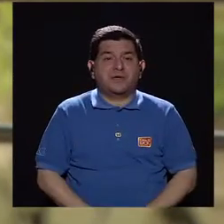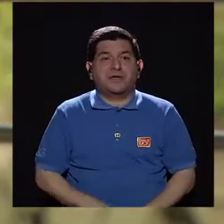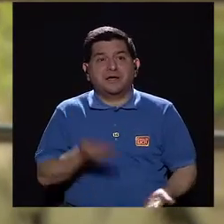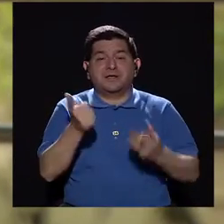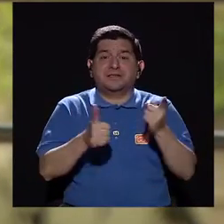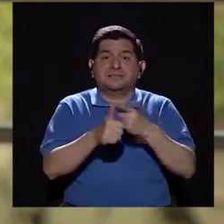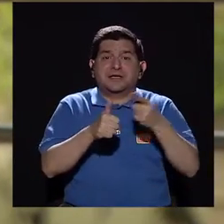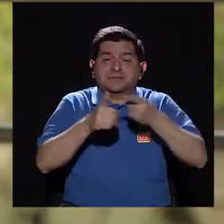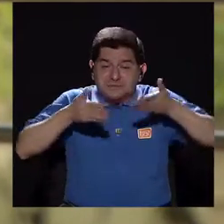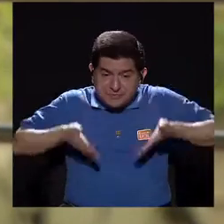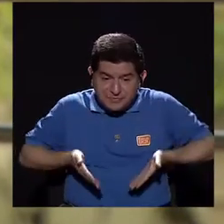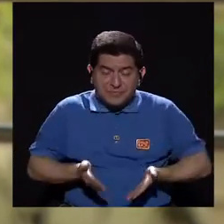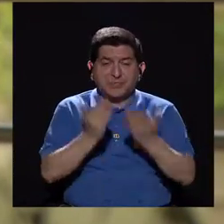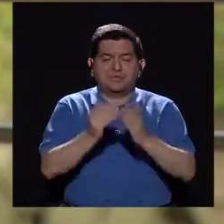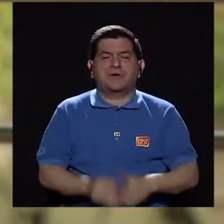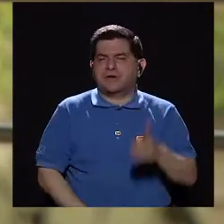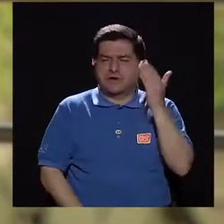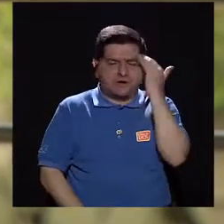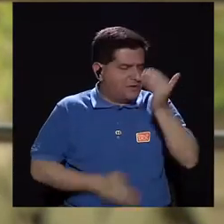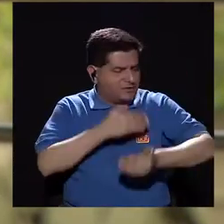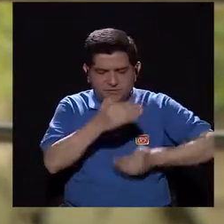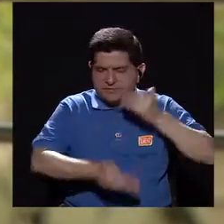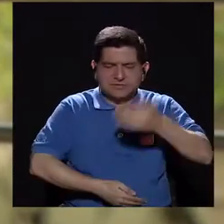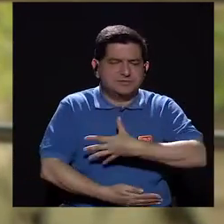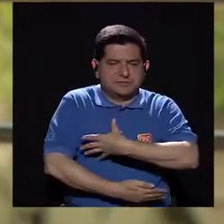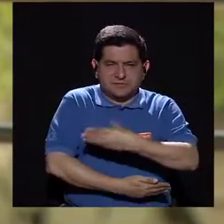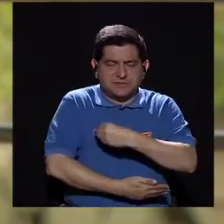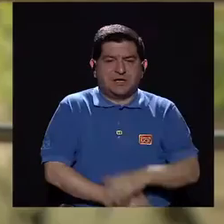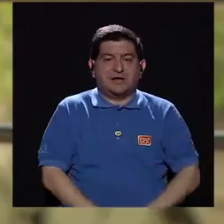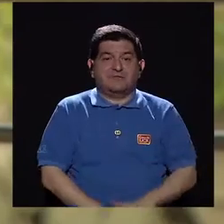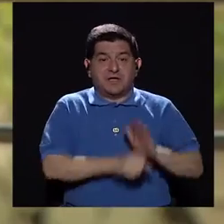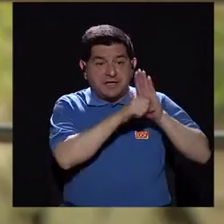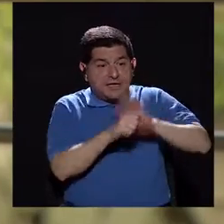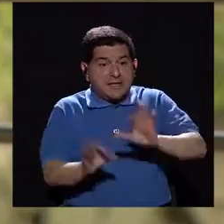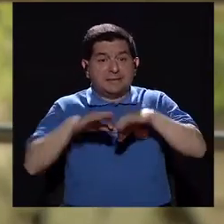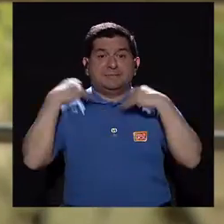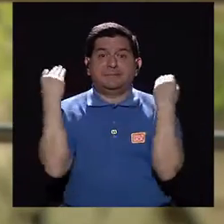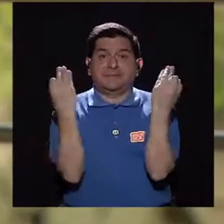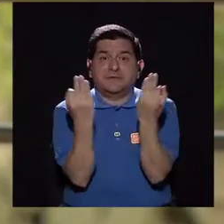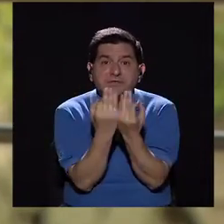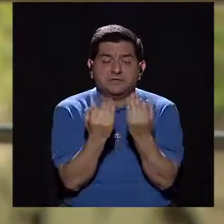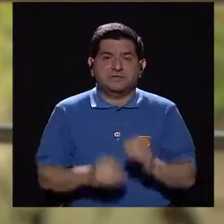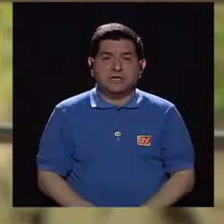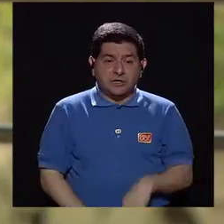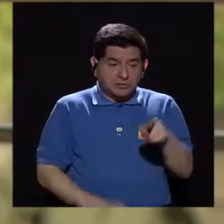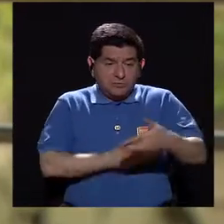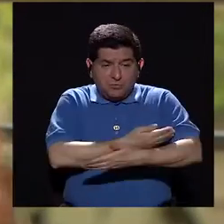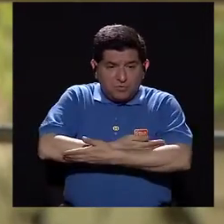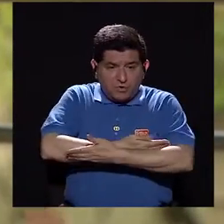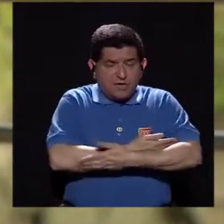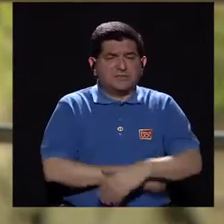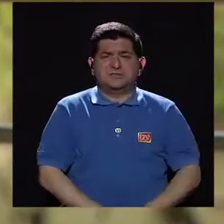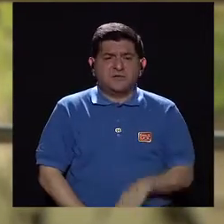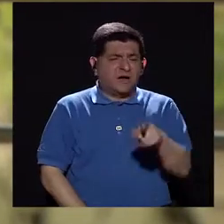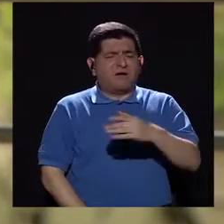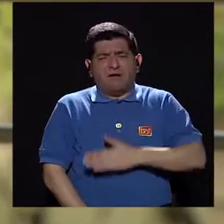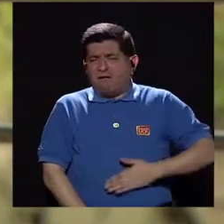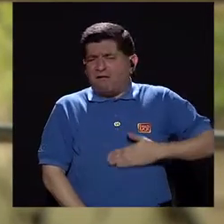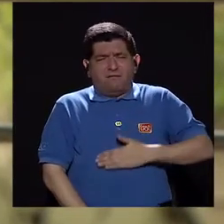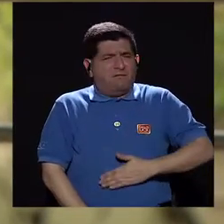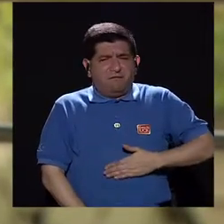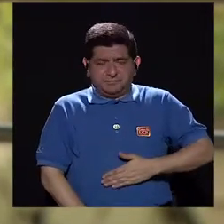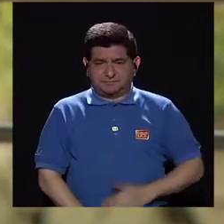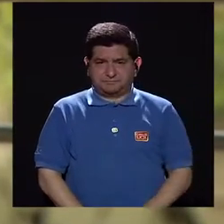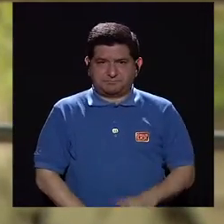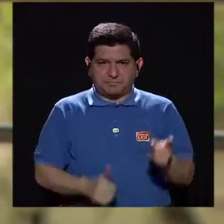primeriza, que no conoce el proceso de lactancia materna y además tiene la presión de la familia porque ese bebé se está muriendo